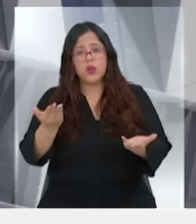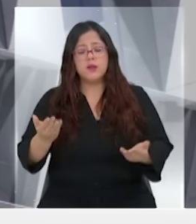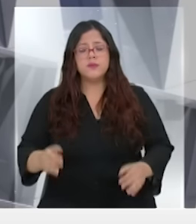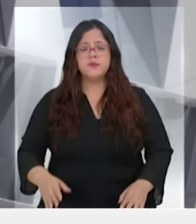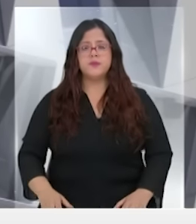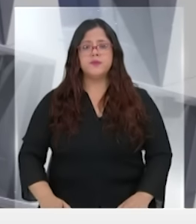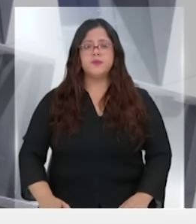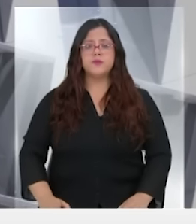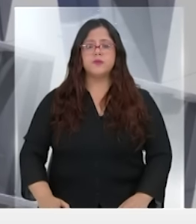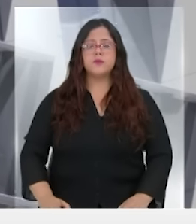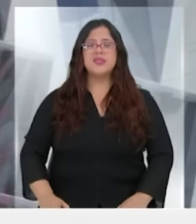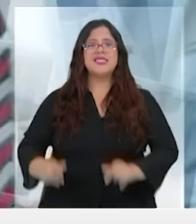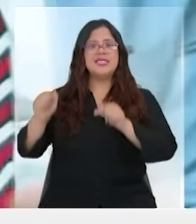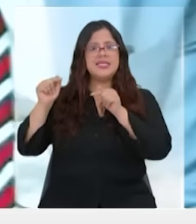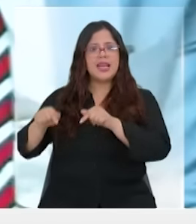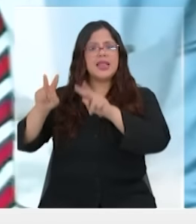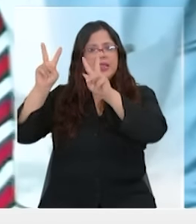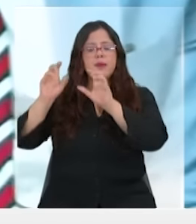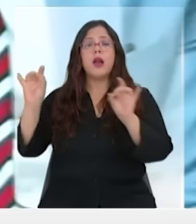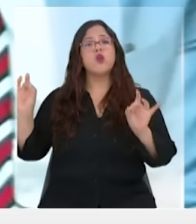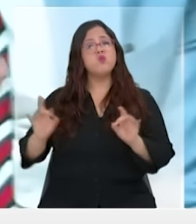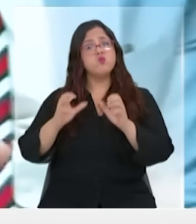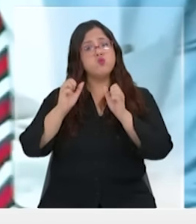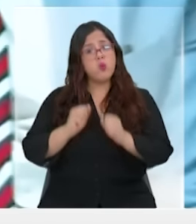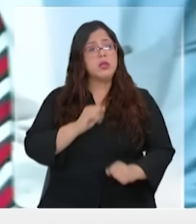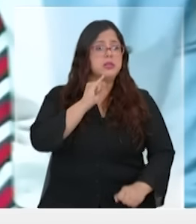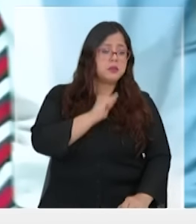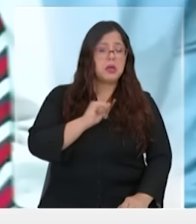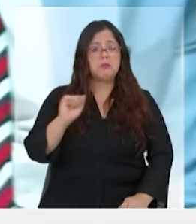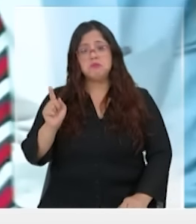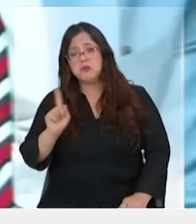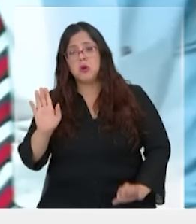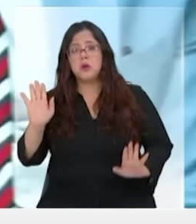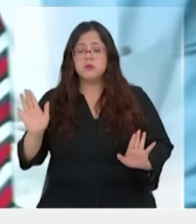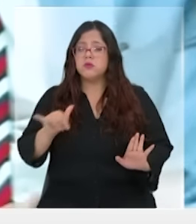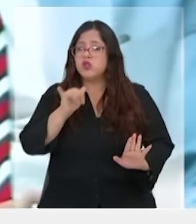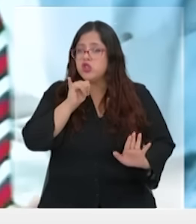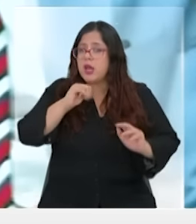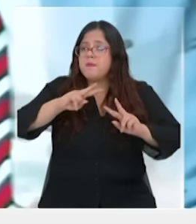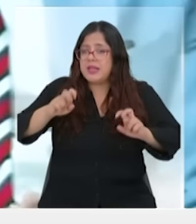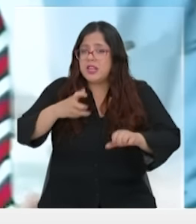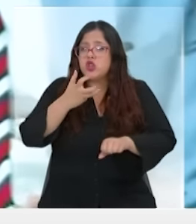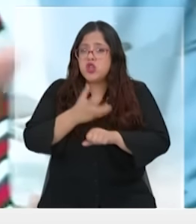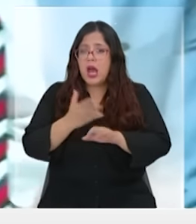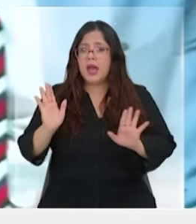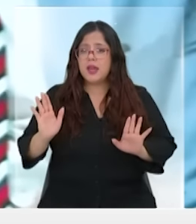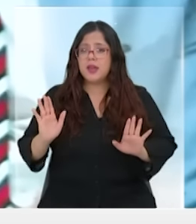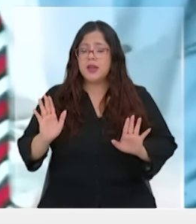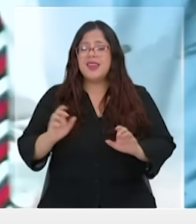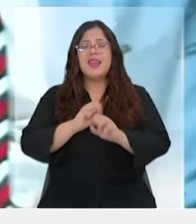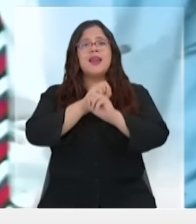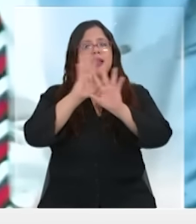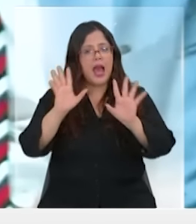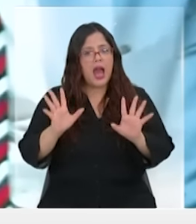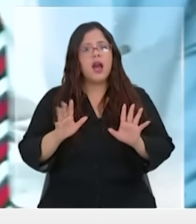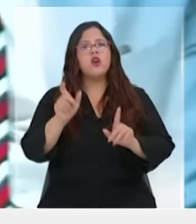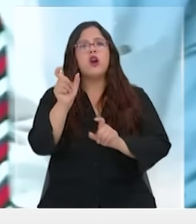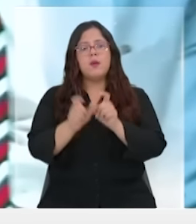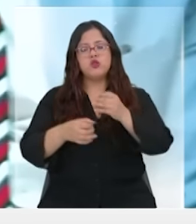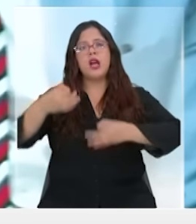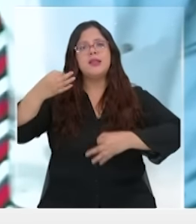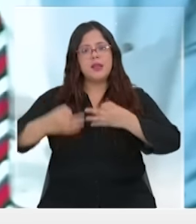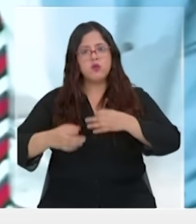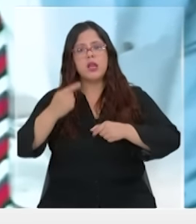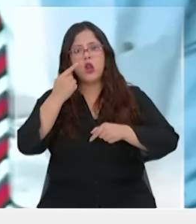Y tenemos esta maniobra que puede que sí, puede que no, insisto, está en investigación superior, quiero ser claro con el tribunal, de